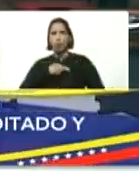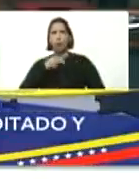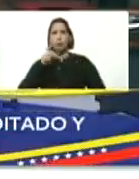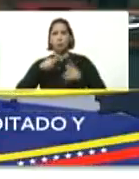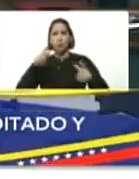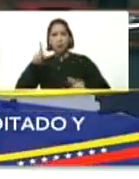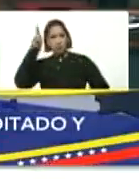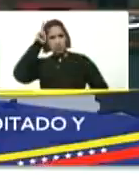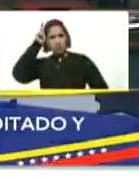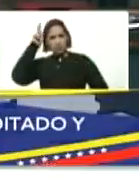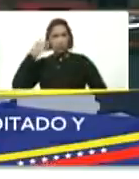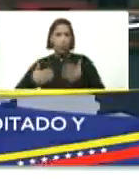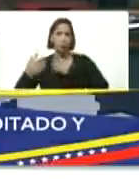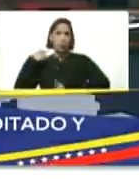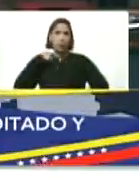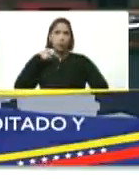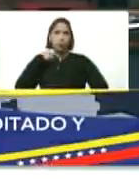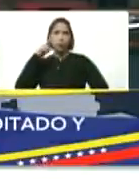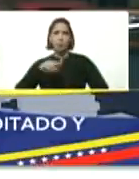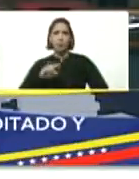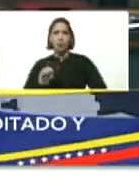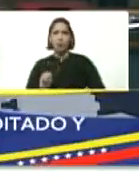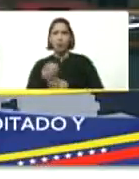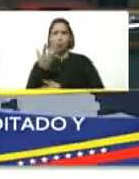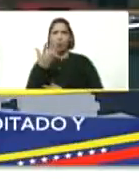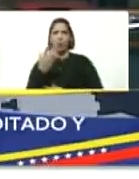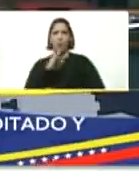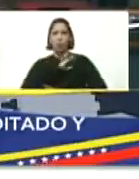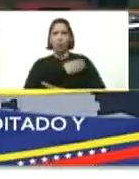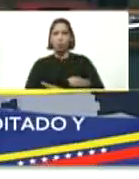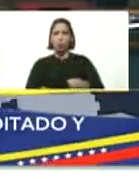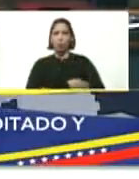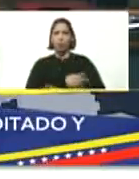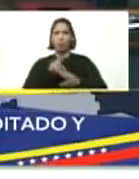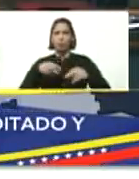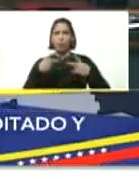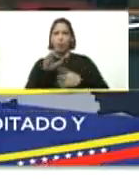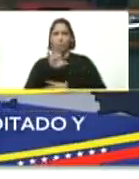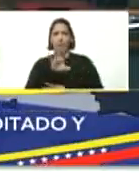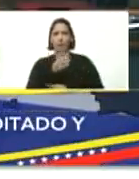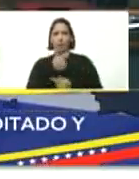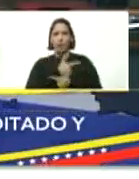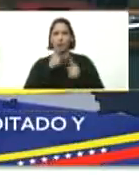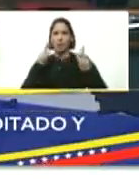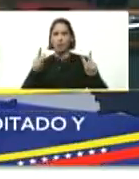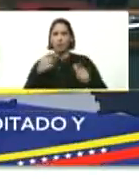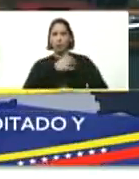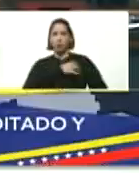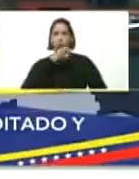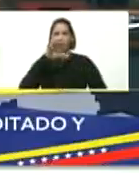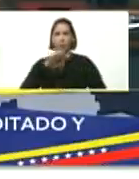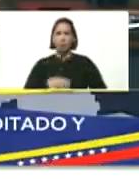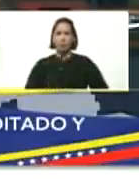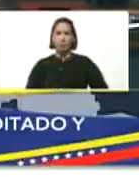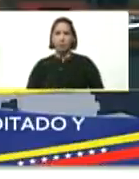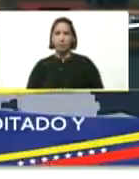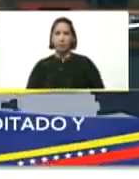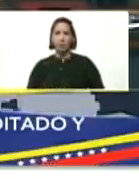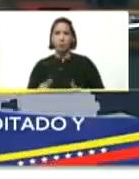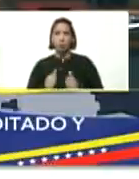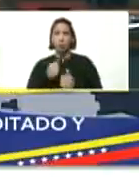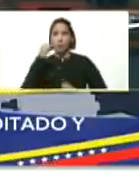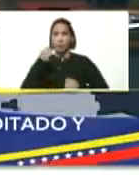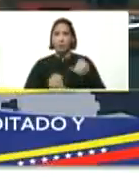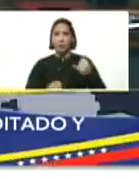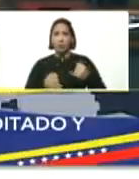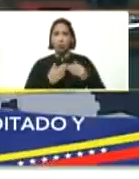aborígenes y de los precursores y forjadores de una patria libre y soberana, con el fin